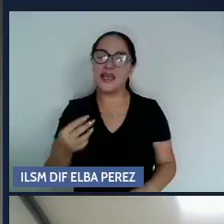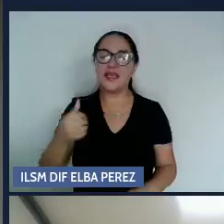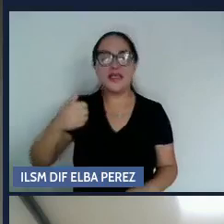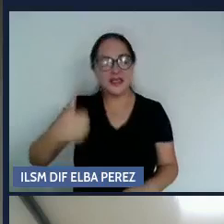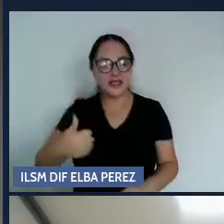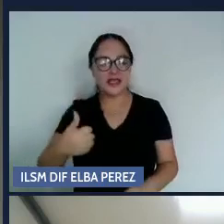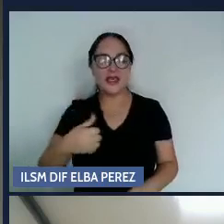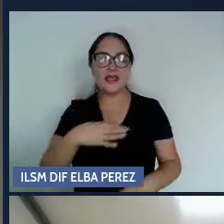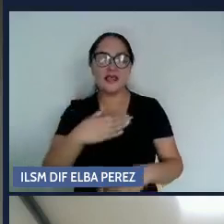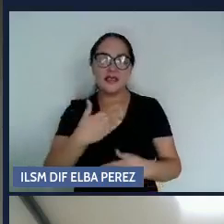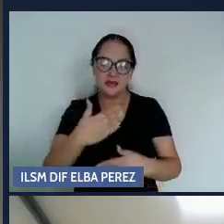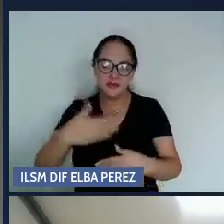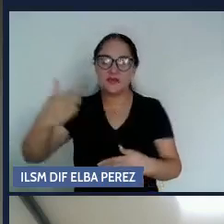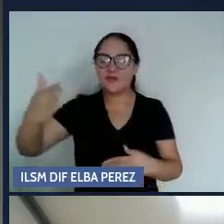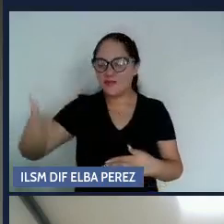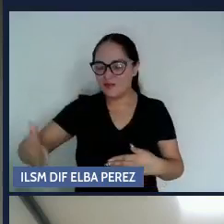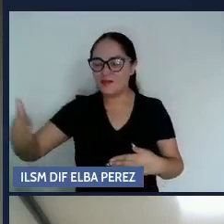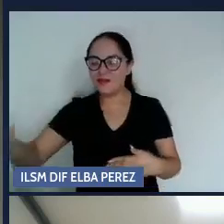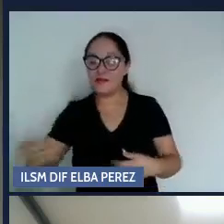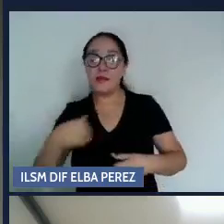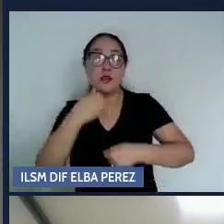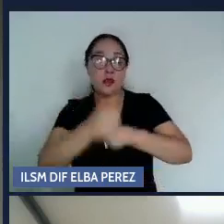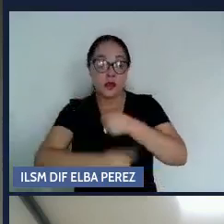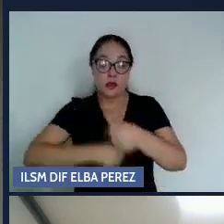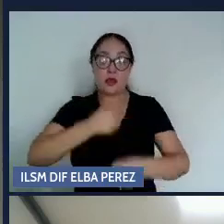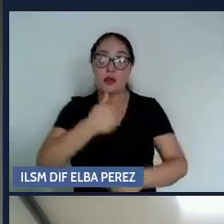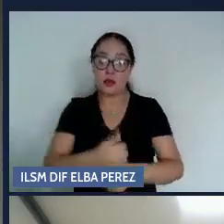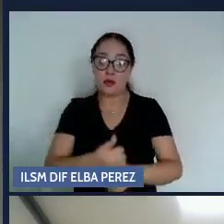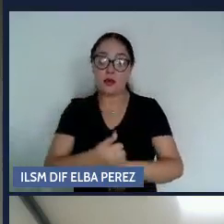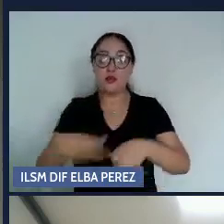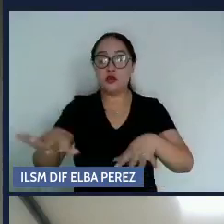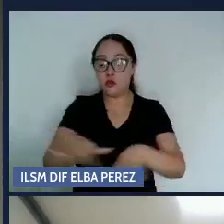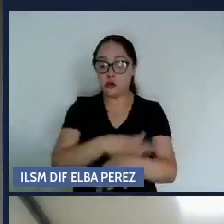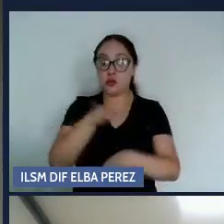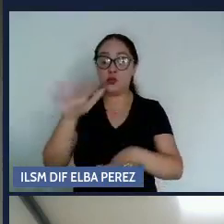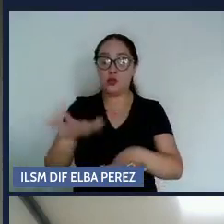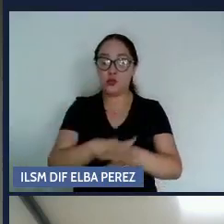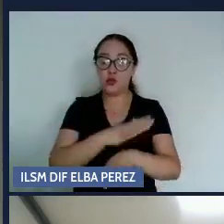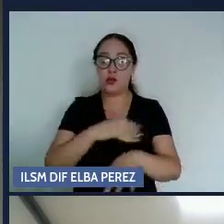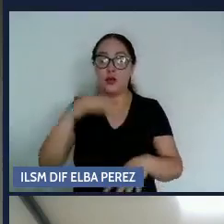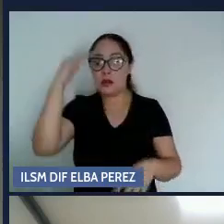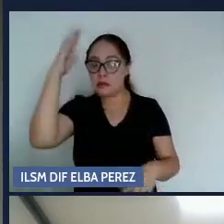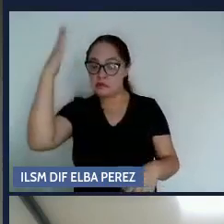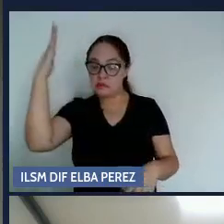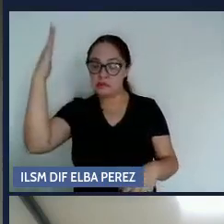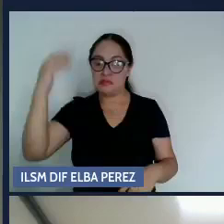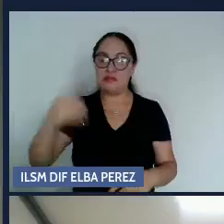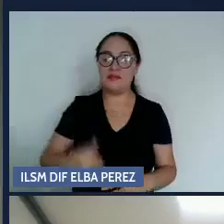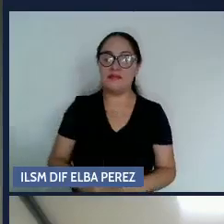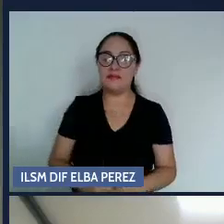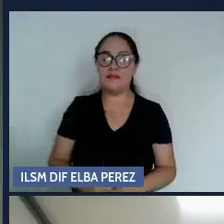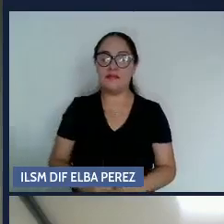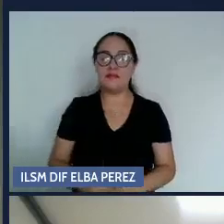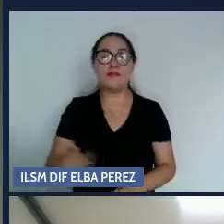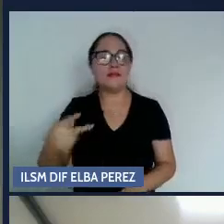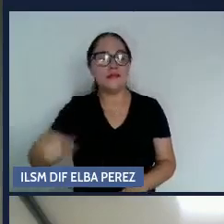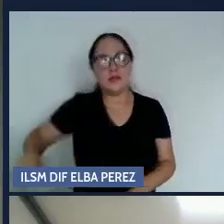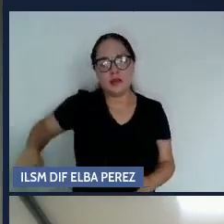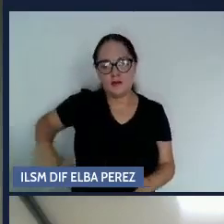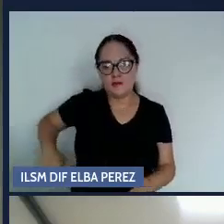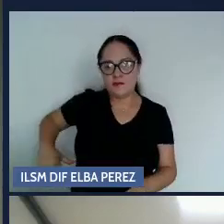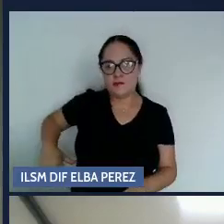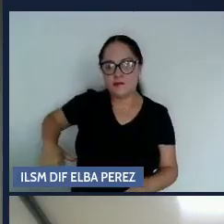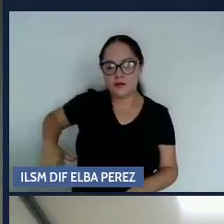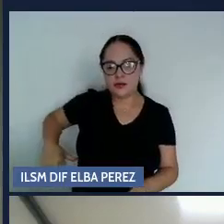electoral donde renovamos a nuestras autoridades. Pero la Fiscalía, la FICEL, tiene